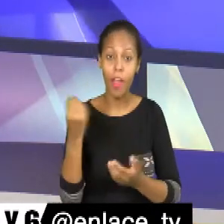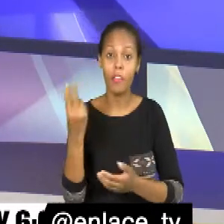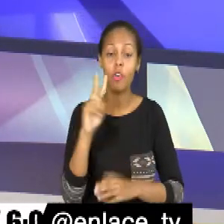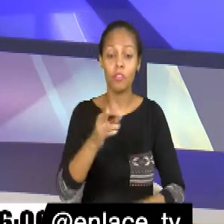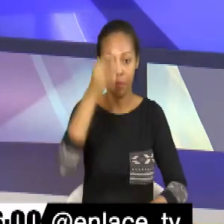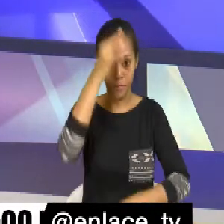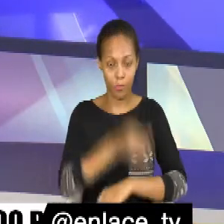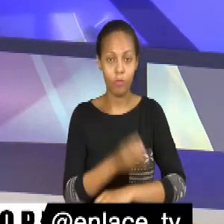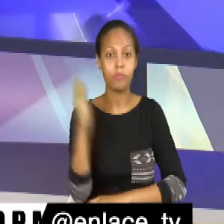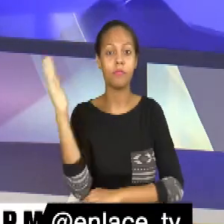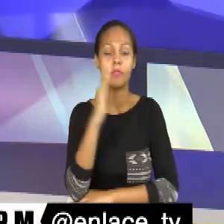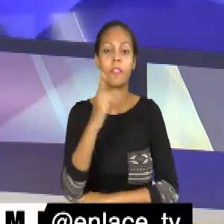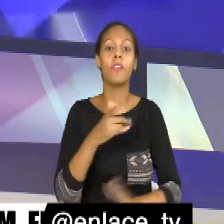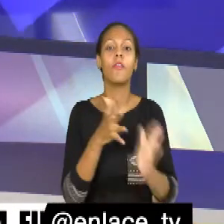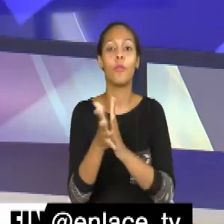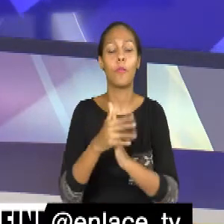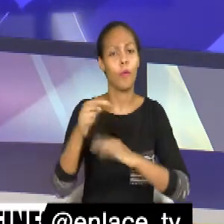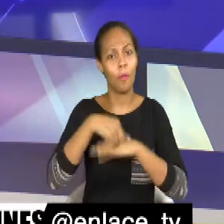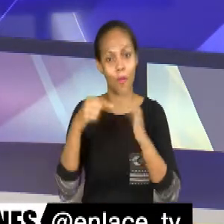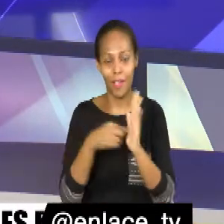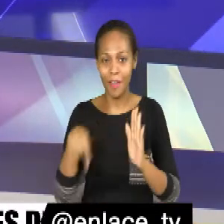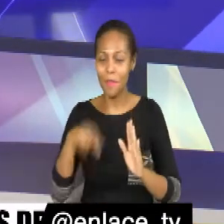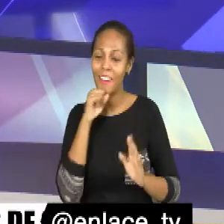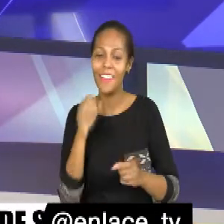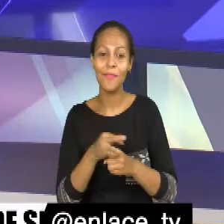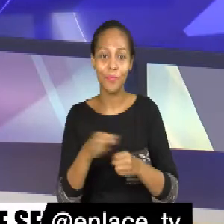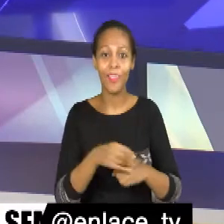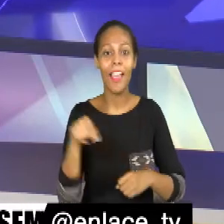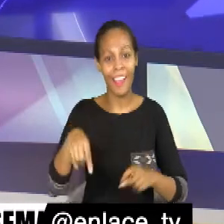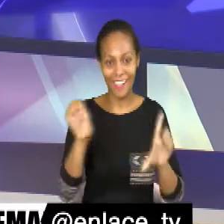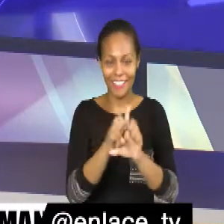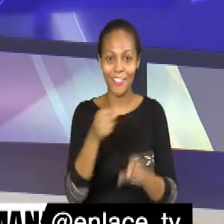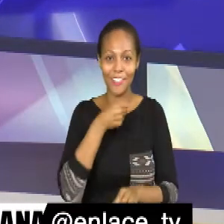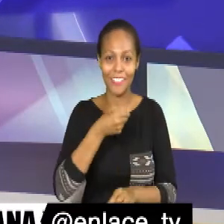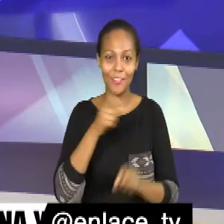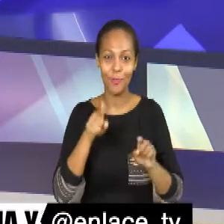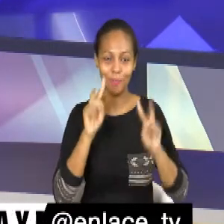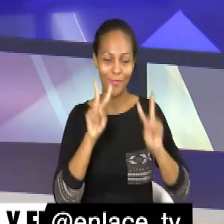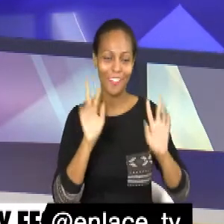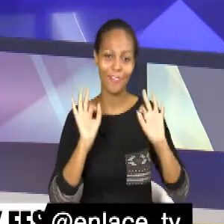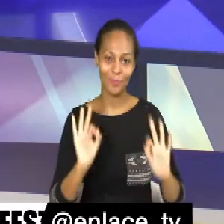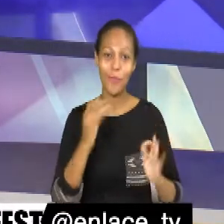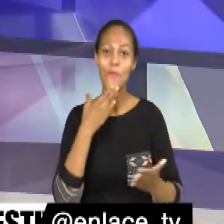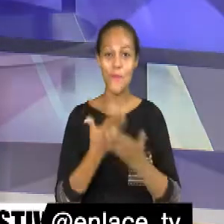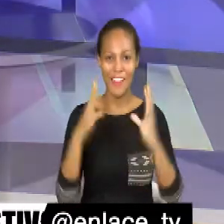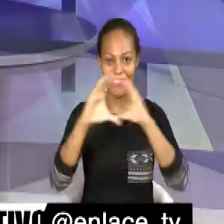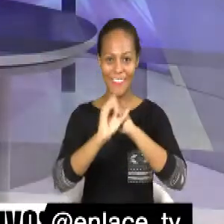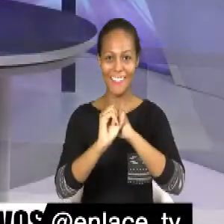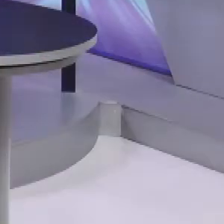que sucede en Barranca Bermeja y la región. Entérese en Enlace Noticias, es lo que usted quiere ver. Feliz noche para todos.